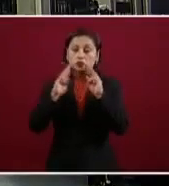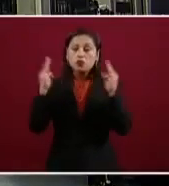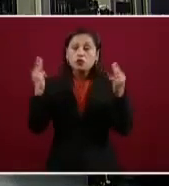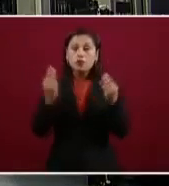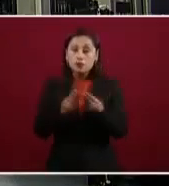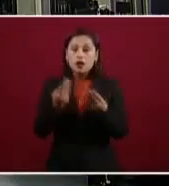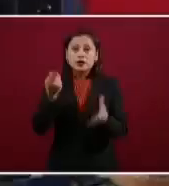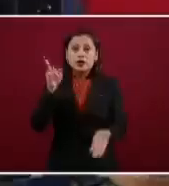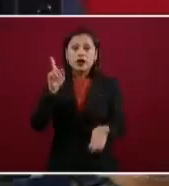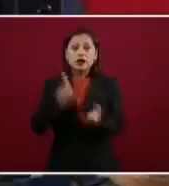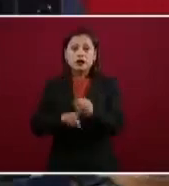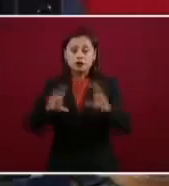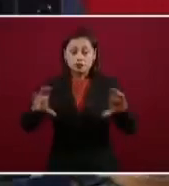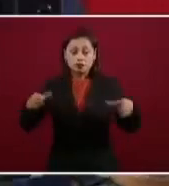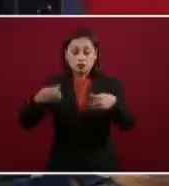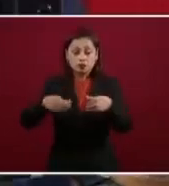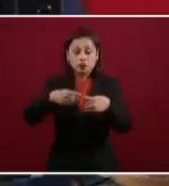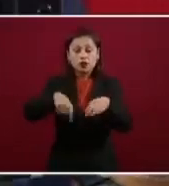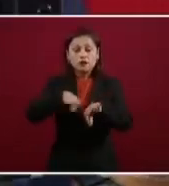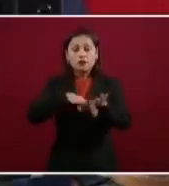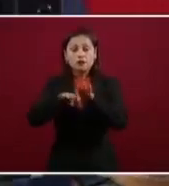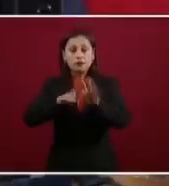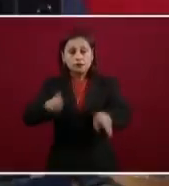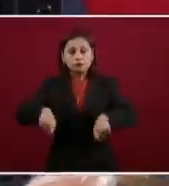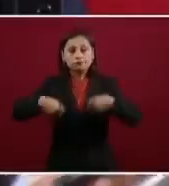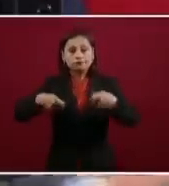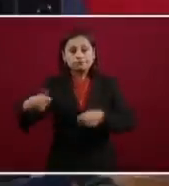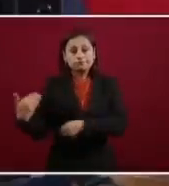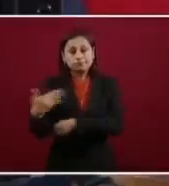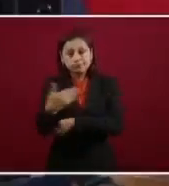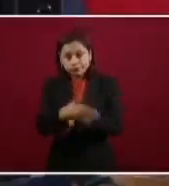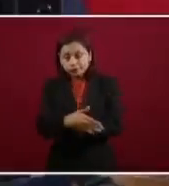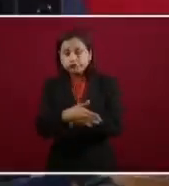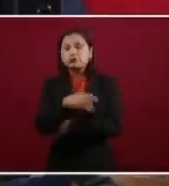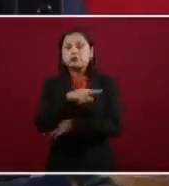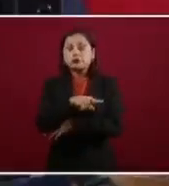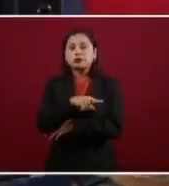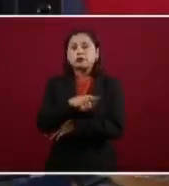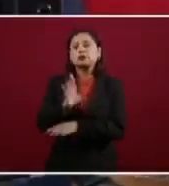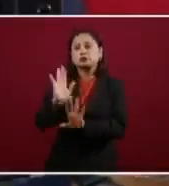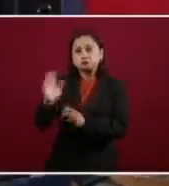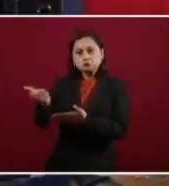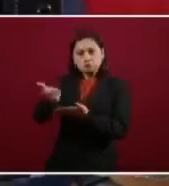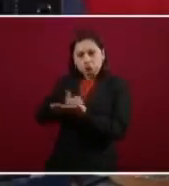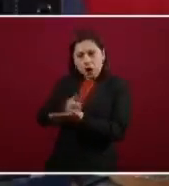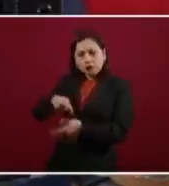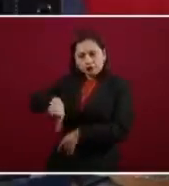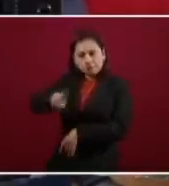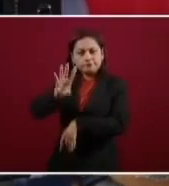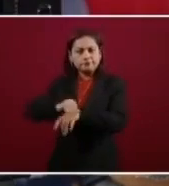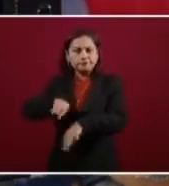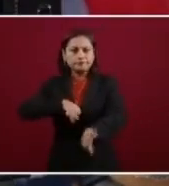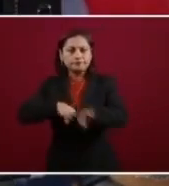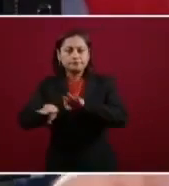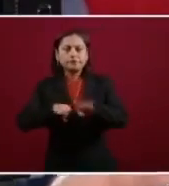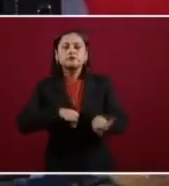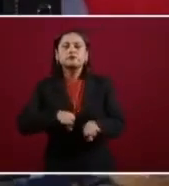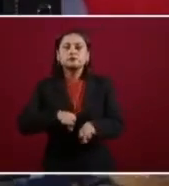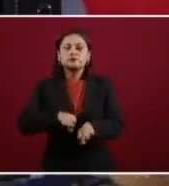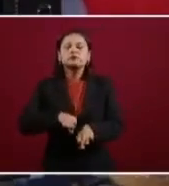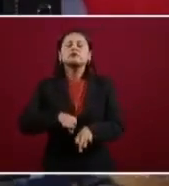a las comunidades de pescadores les cobre por salir a pescar de hecho les han entregado cuadernos para